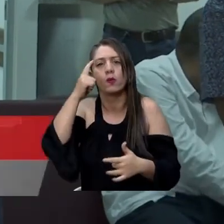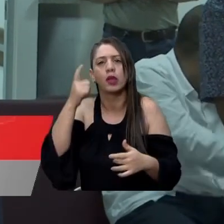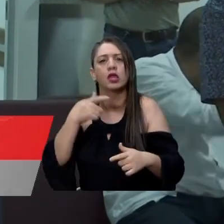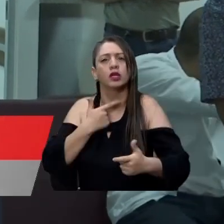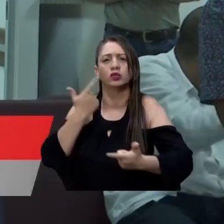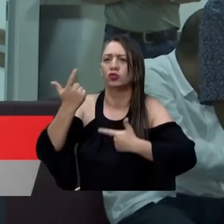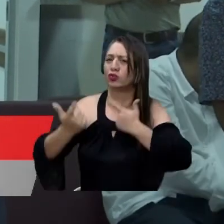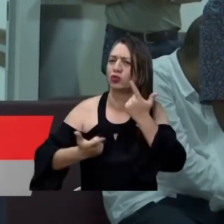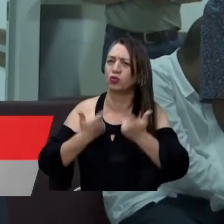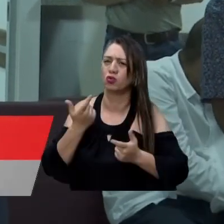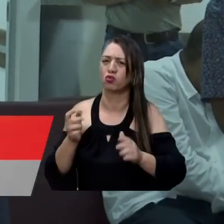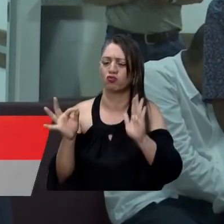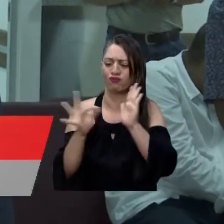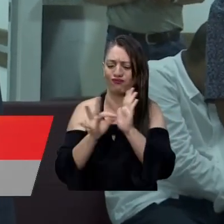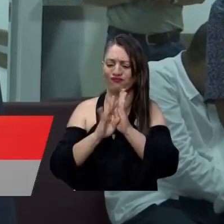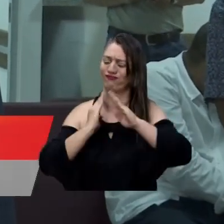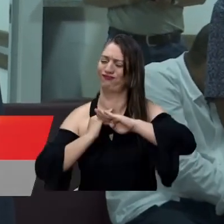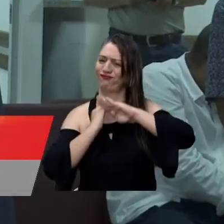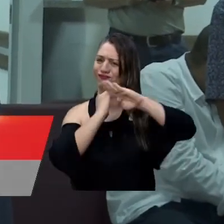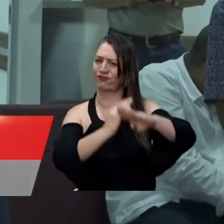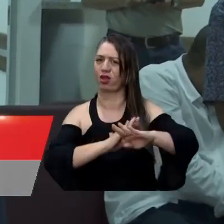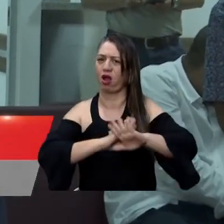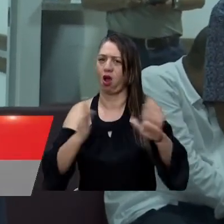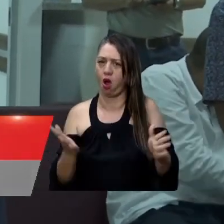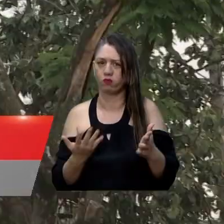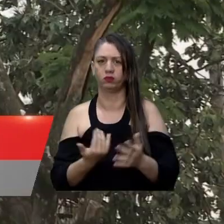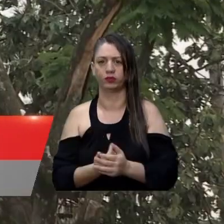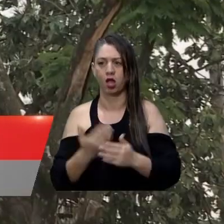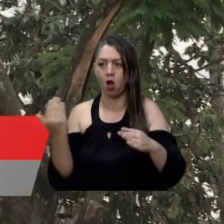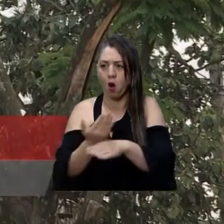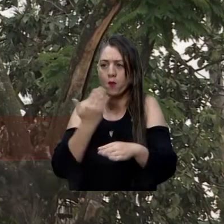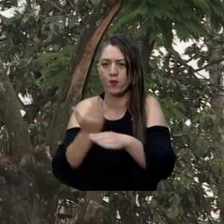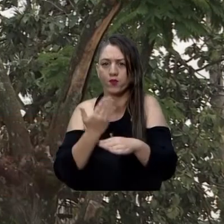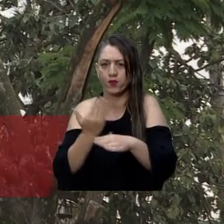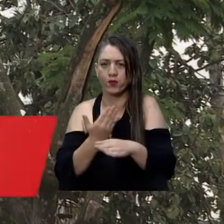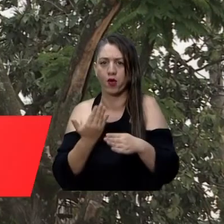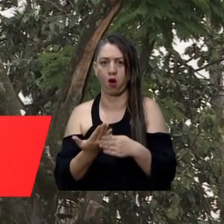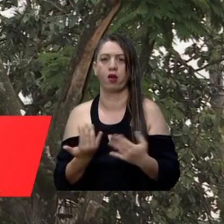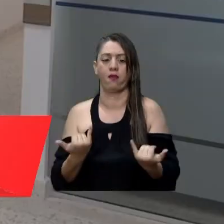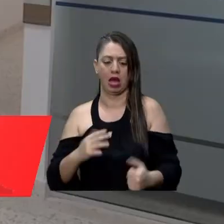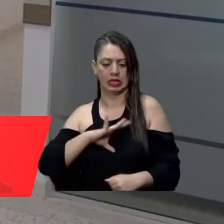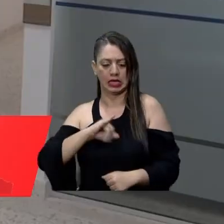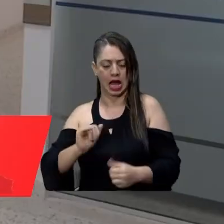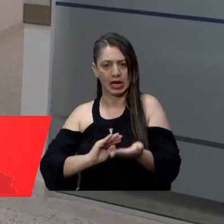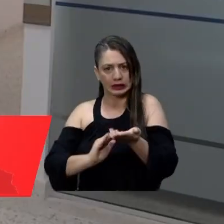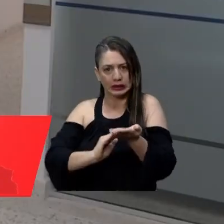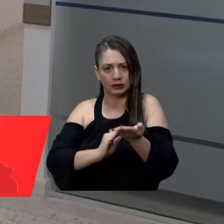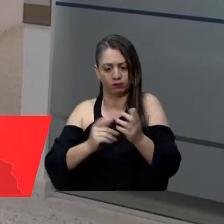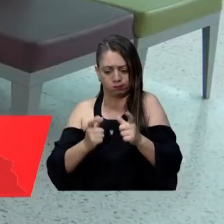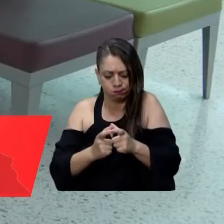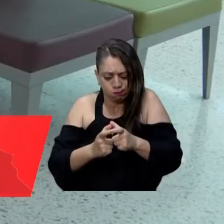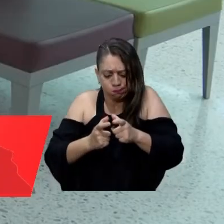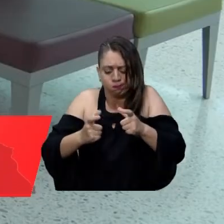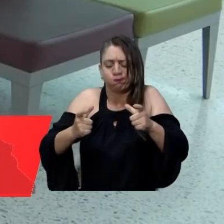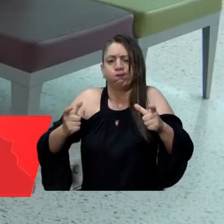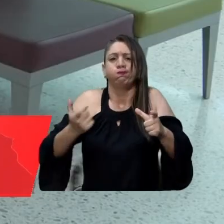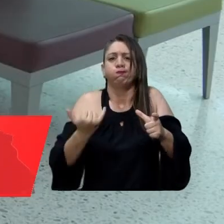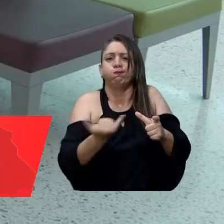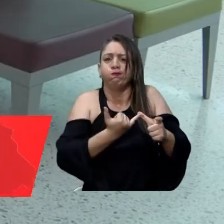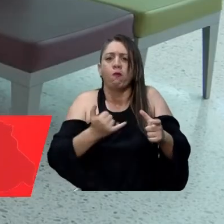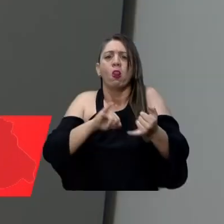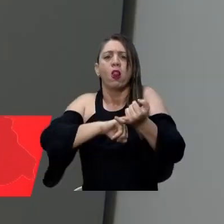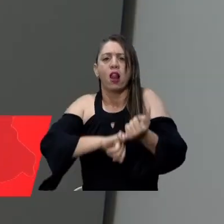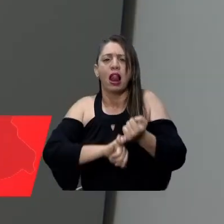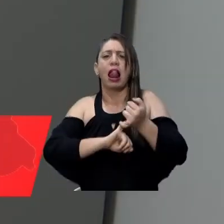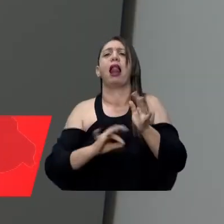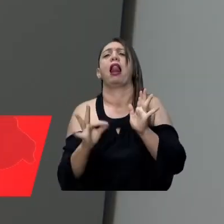lucha contra la farmacodependencia. Si existe un problema que resolver hoy en Cali, es la gran cantidad de personas en adicción.